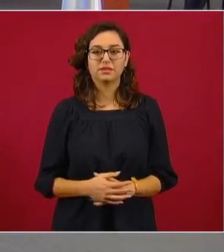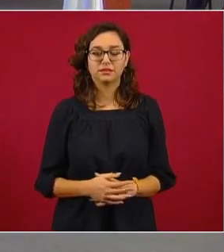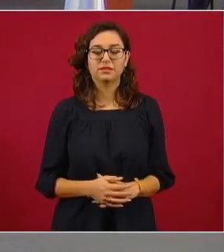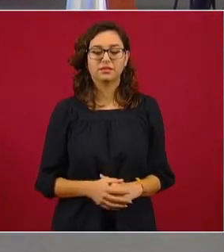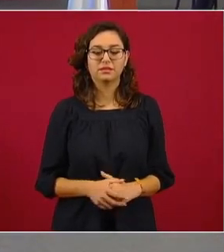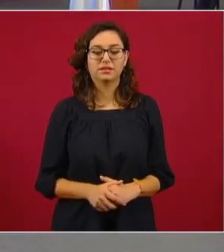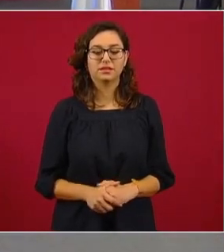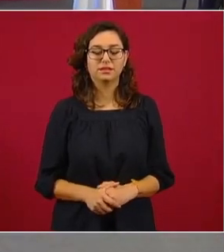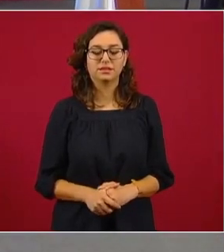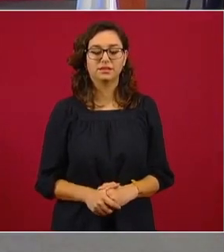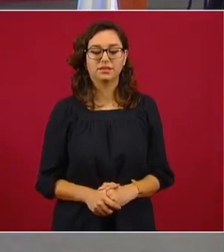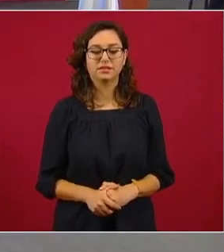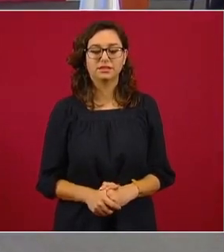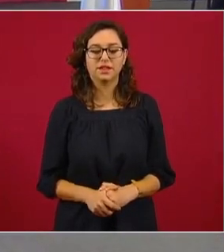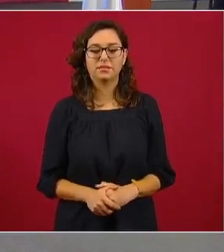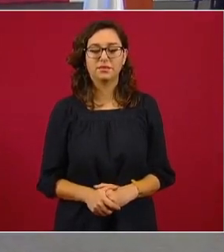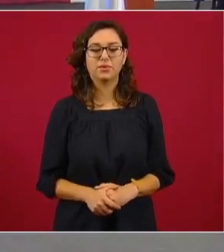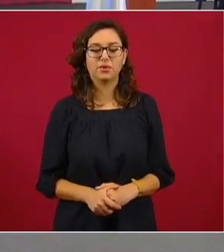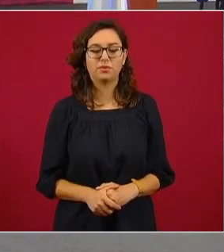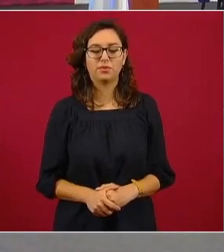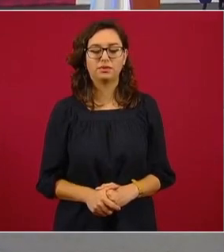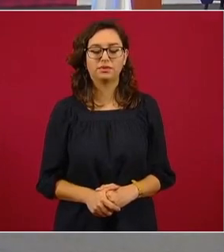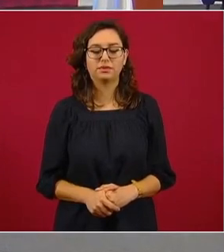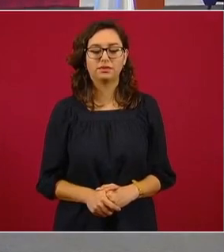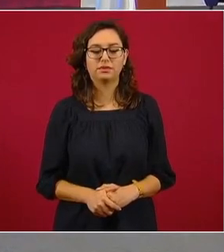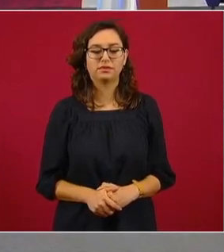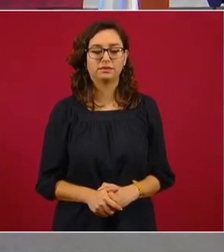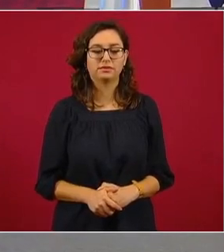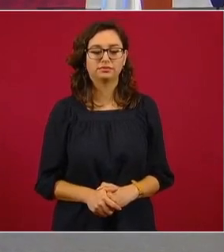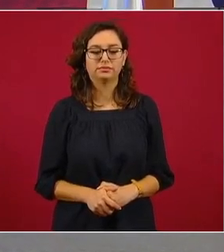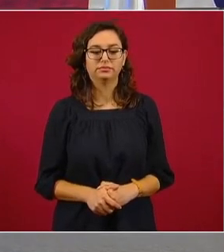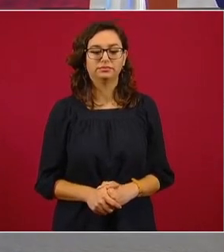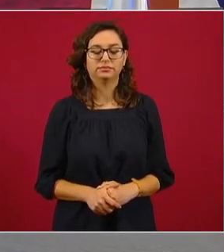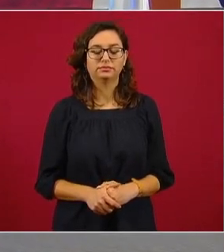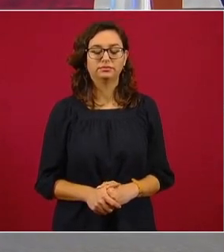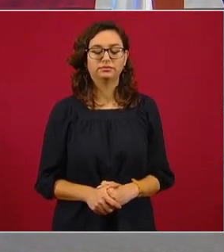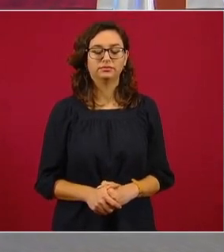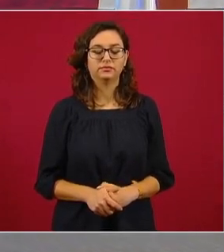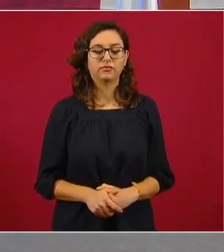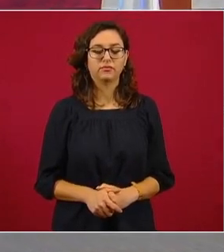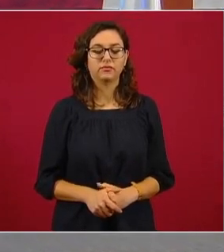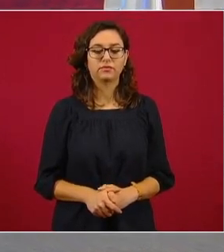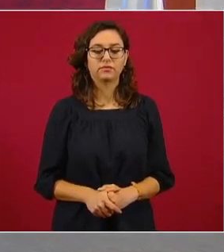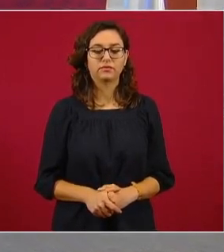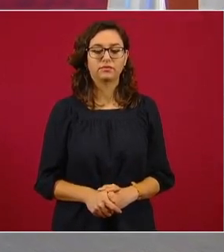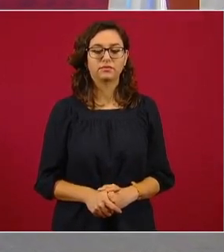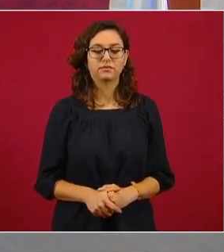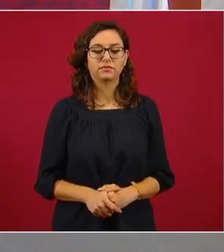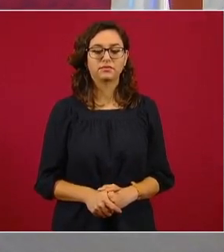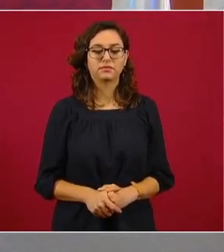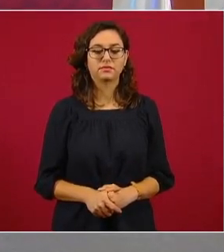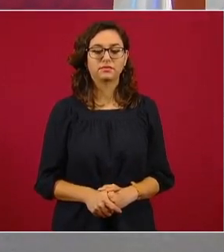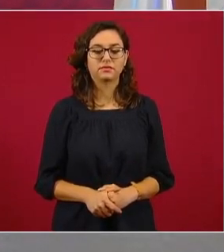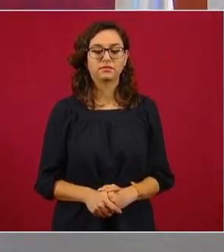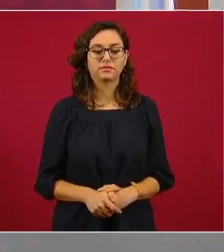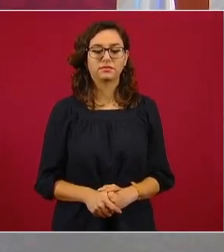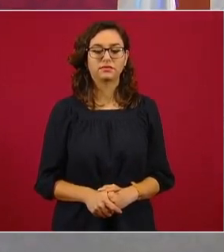Es exactamente la hoja anterior, para que se entienda más. A ver.